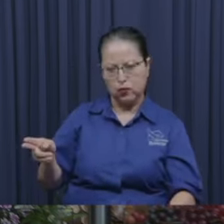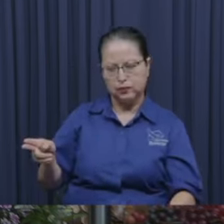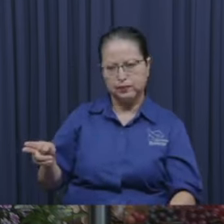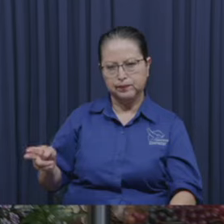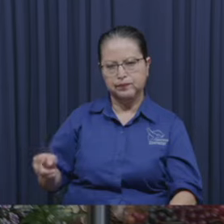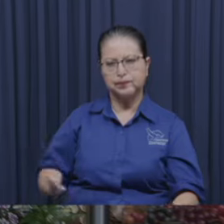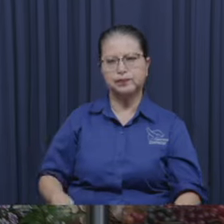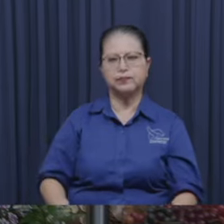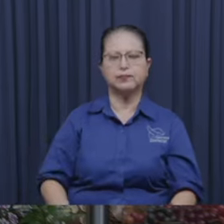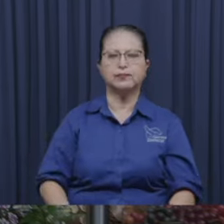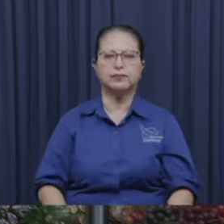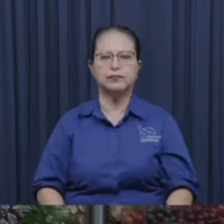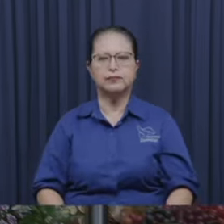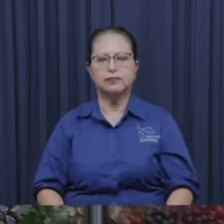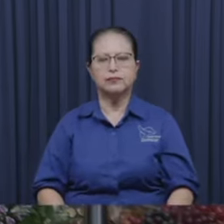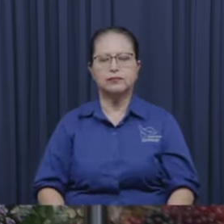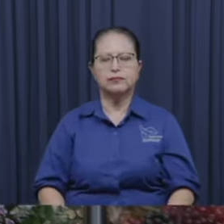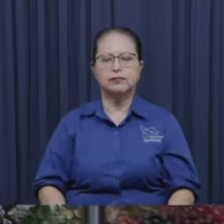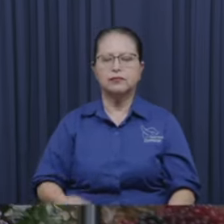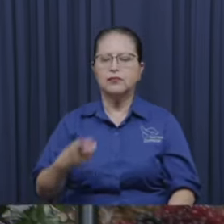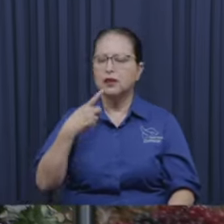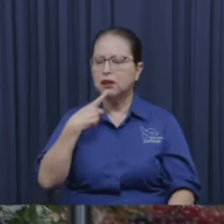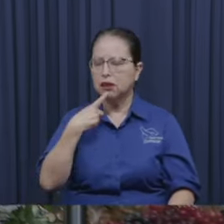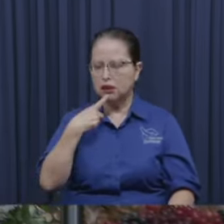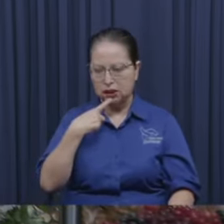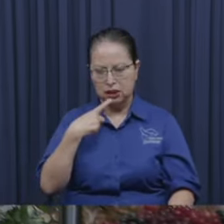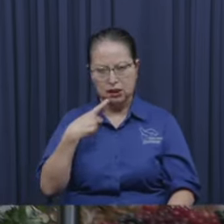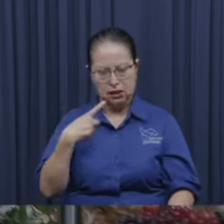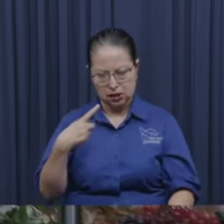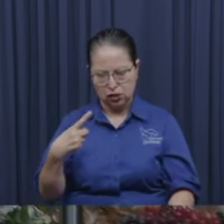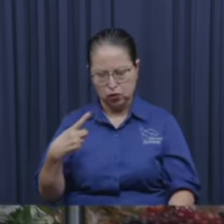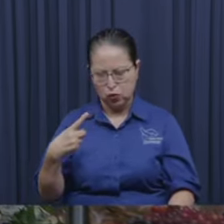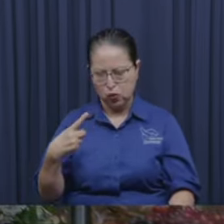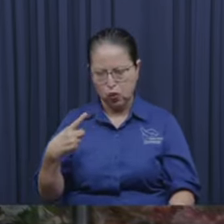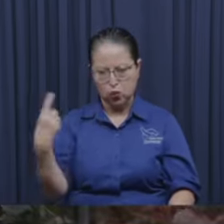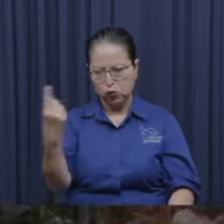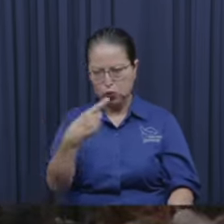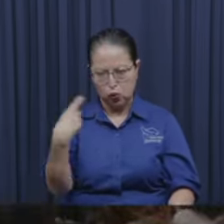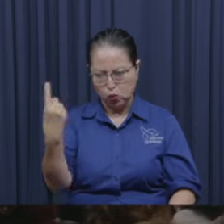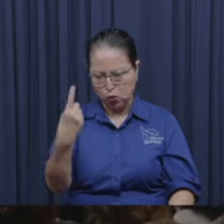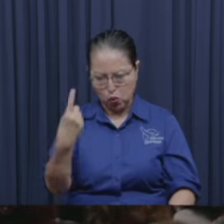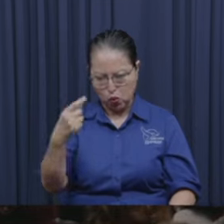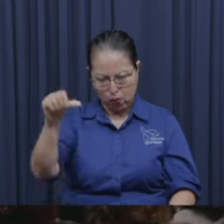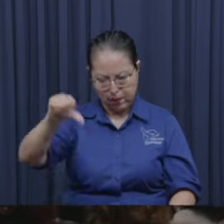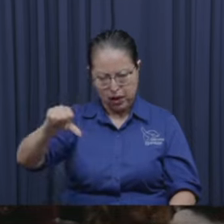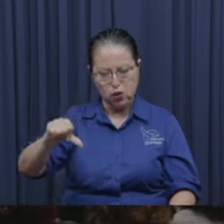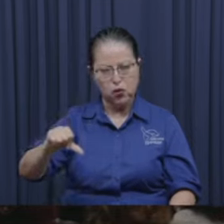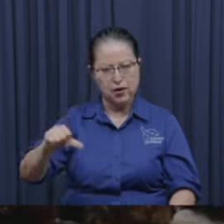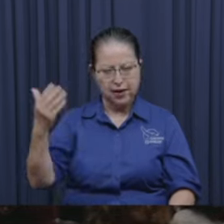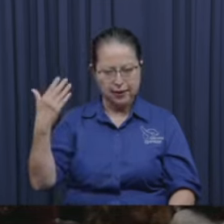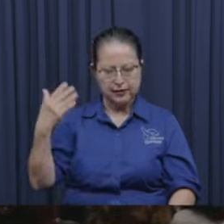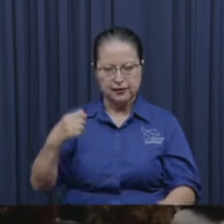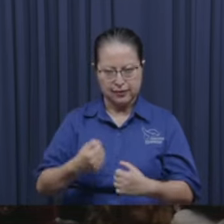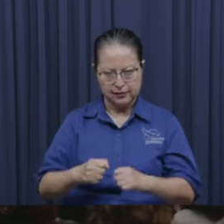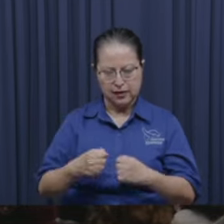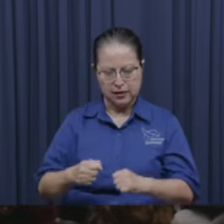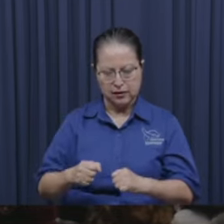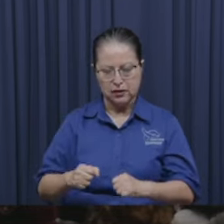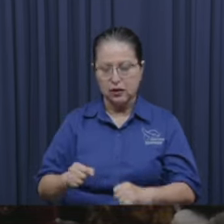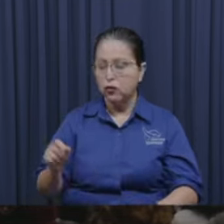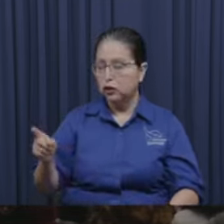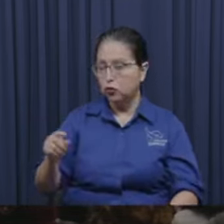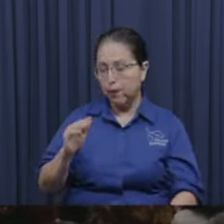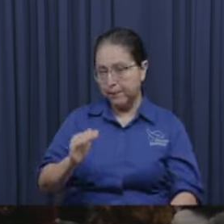mismo y le empezó a sacar en cara todas las cosas no eras pequeño